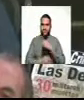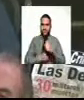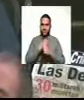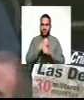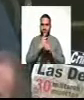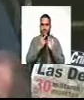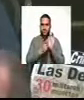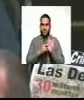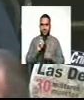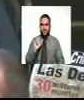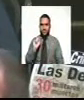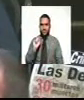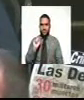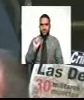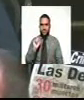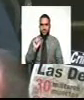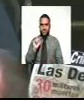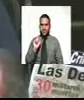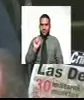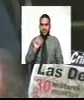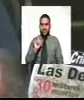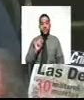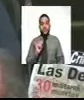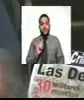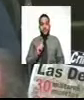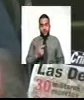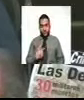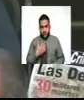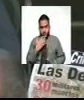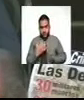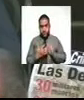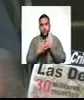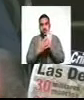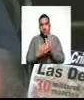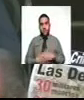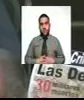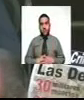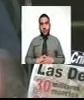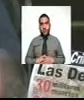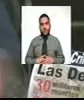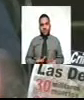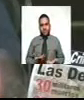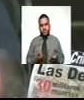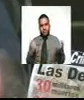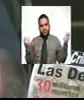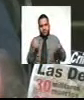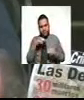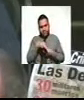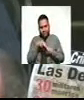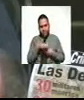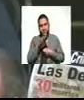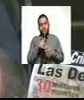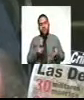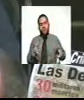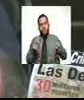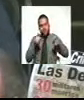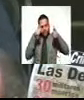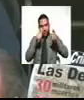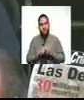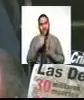2011. Y le voy a poner un ejemplo en las elecciones de Senado del Congreso del